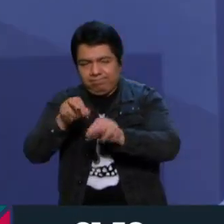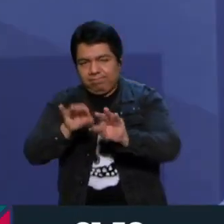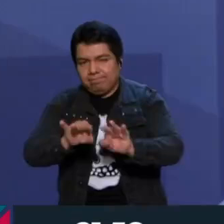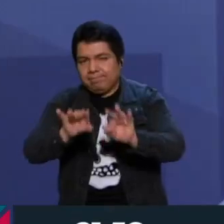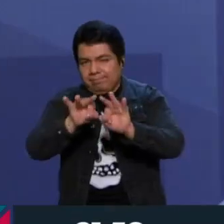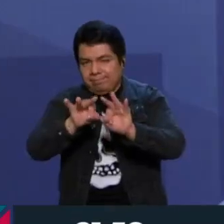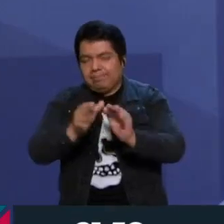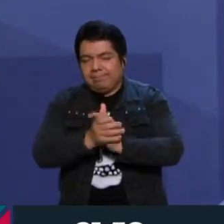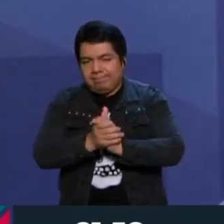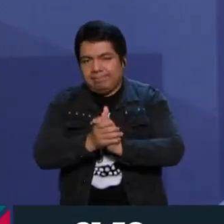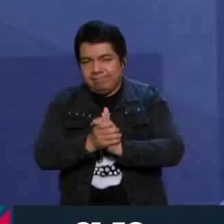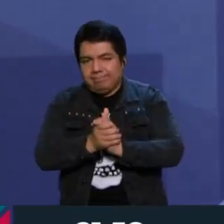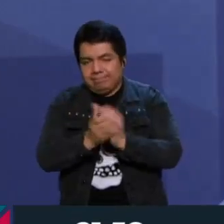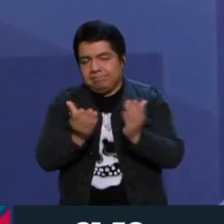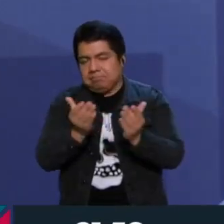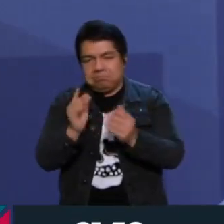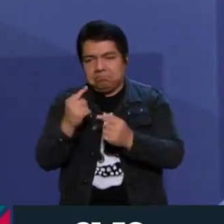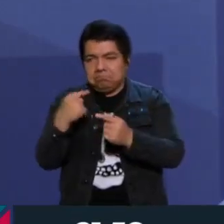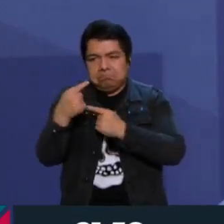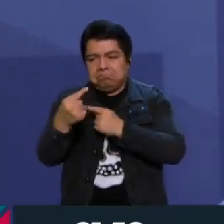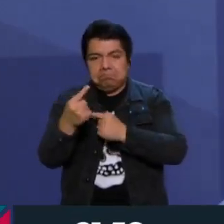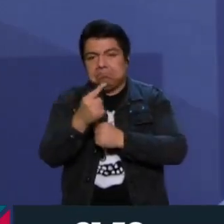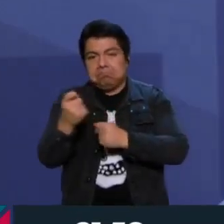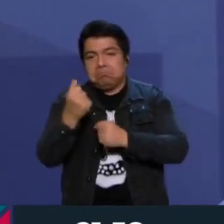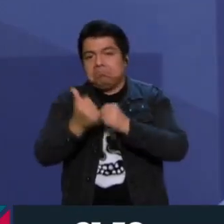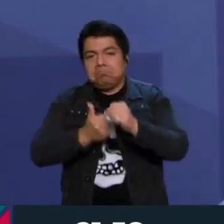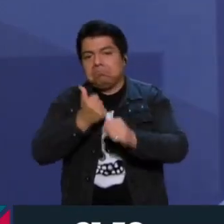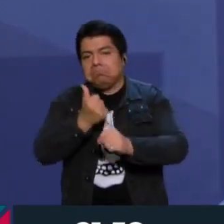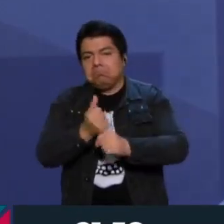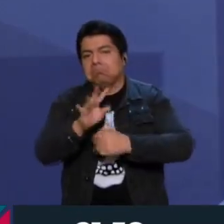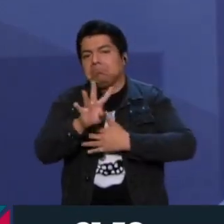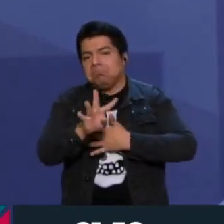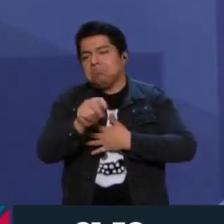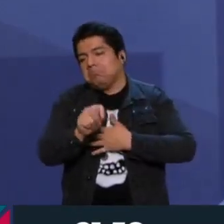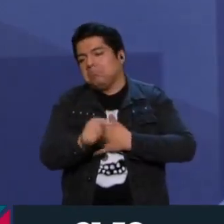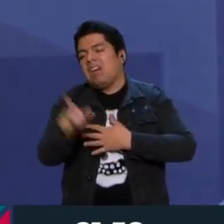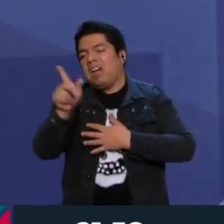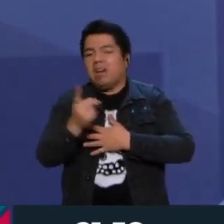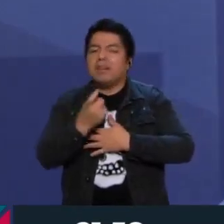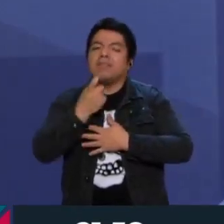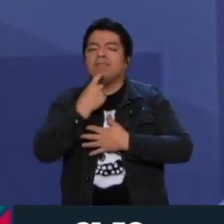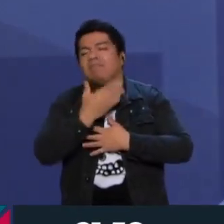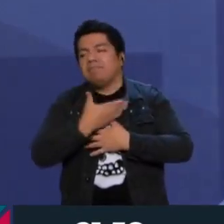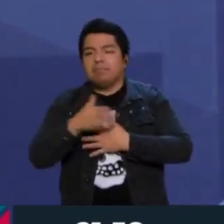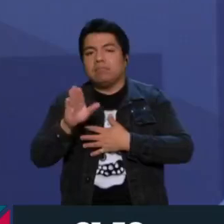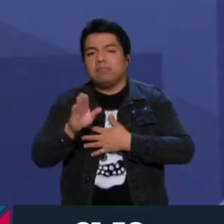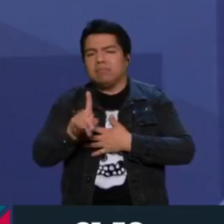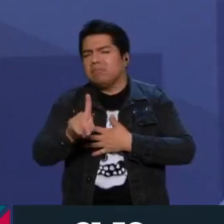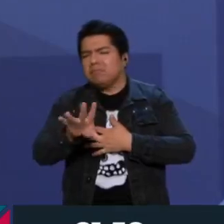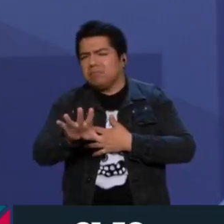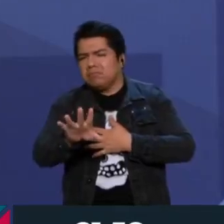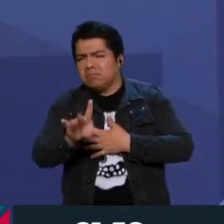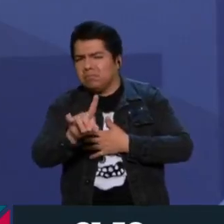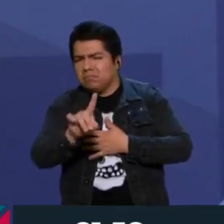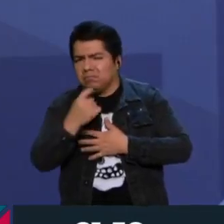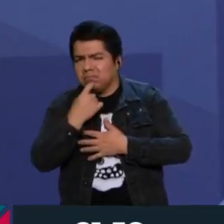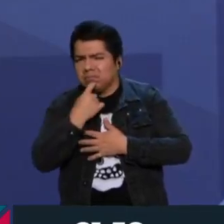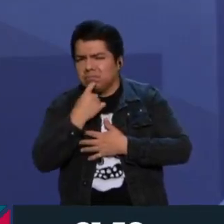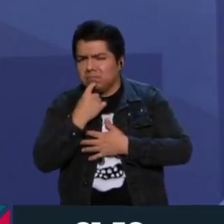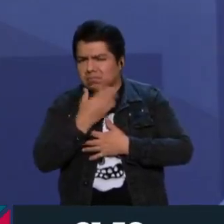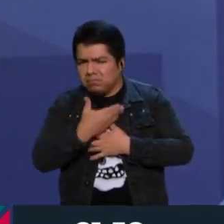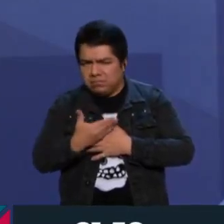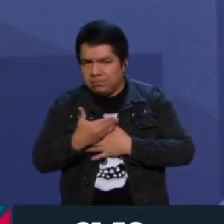importante. Claro, en 100 años diremos, bueno, la cuarta transformación, ay, López Obrador, qué interesante, pero la cuarta transformación no es López Obrador,